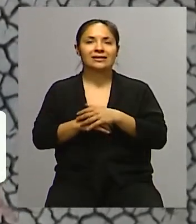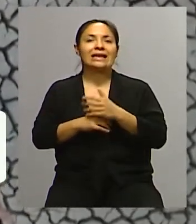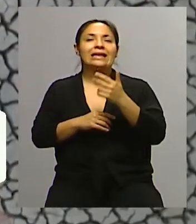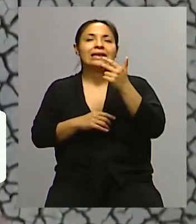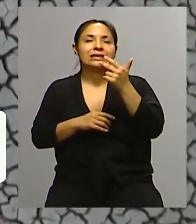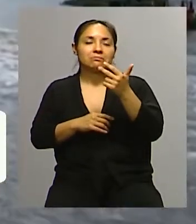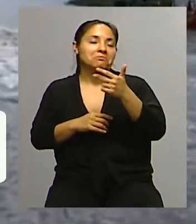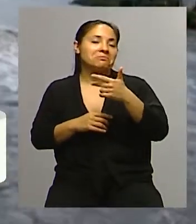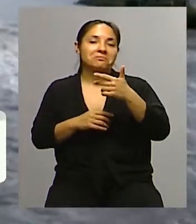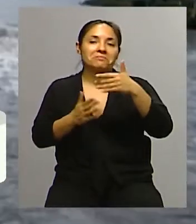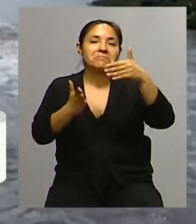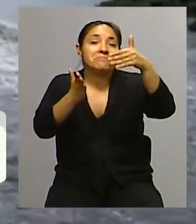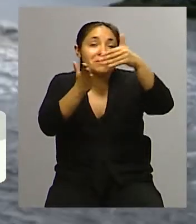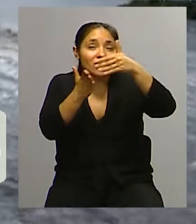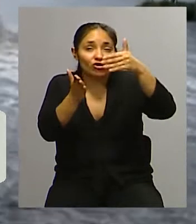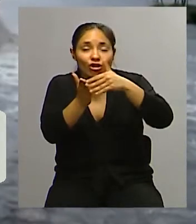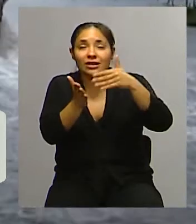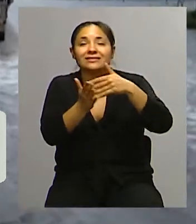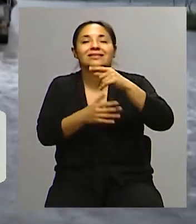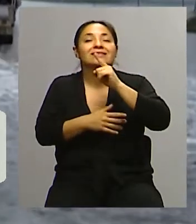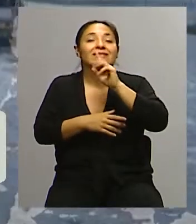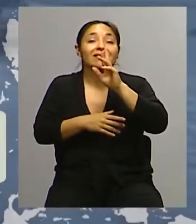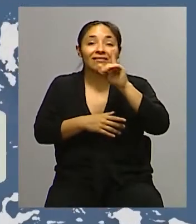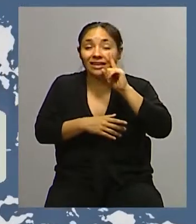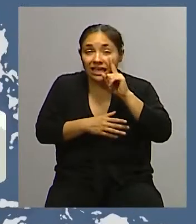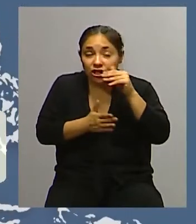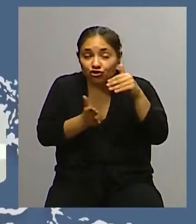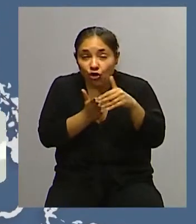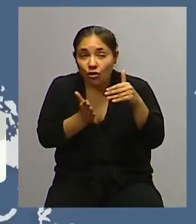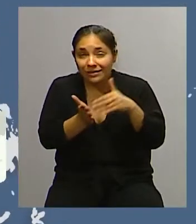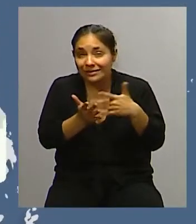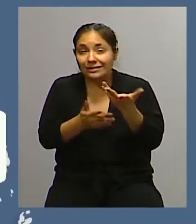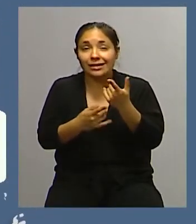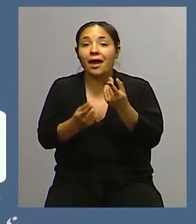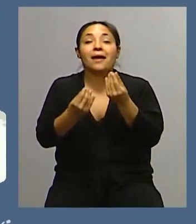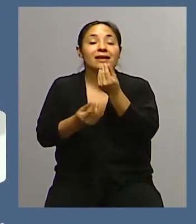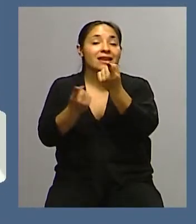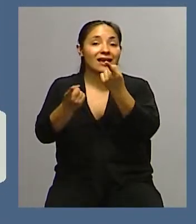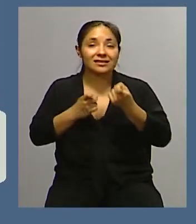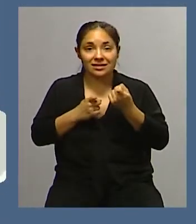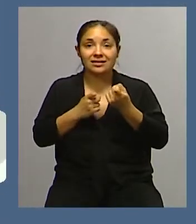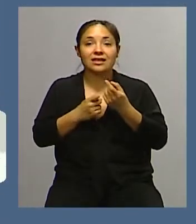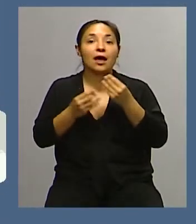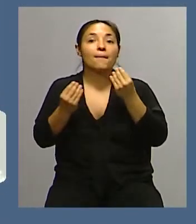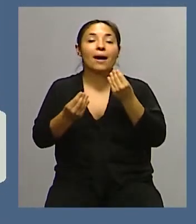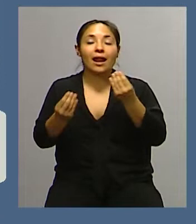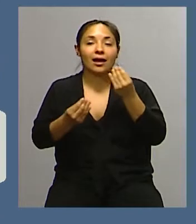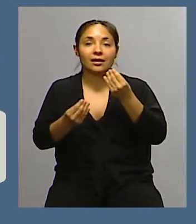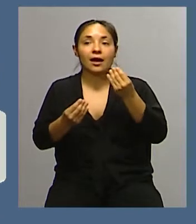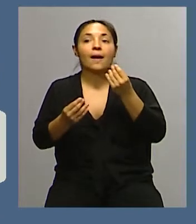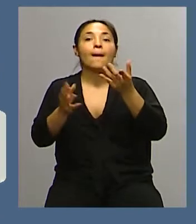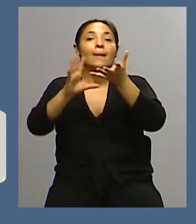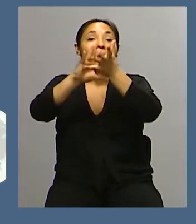ni siquiera de millones ni de billones, sino de trillones que se necesitan para realmente enfrentar la crisis climática.